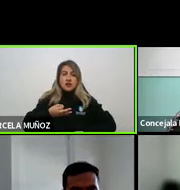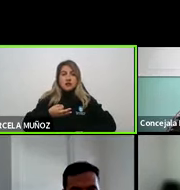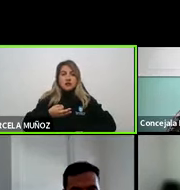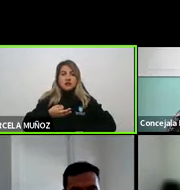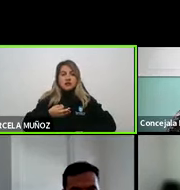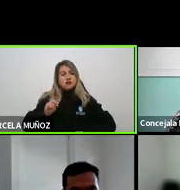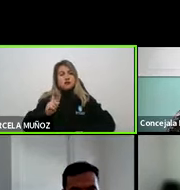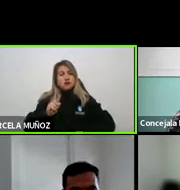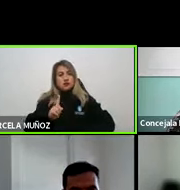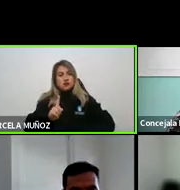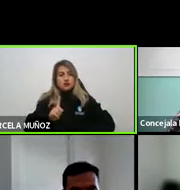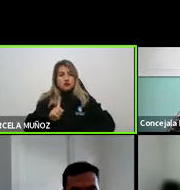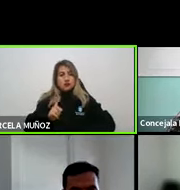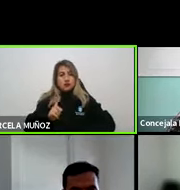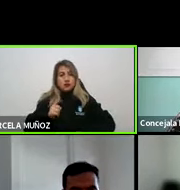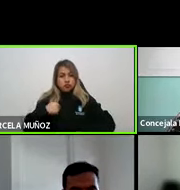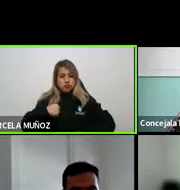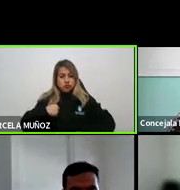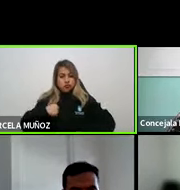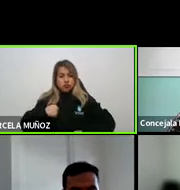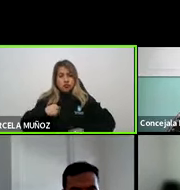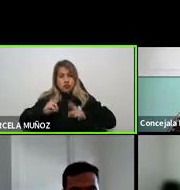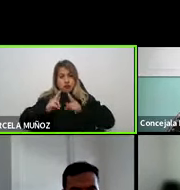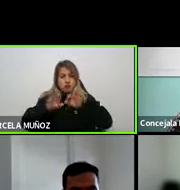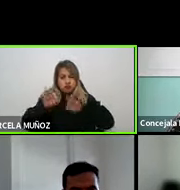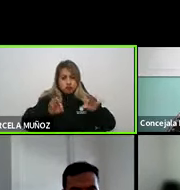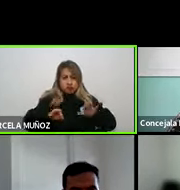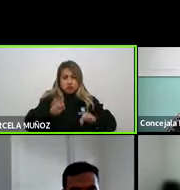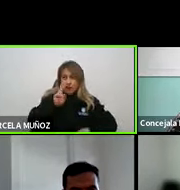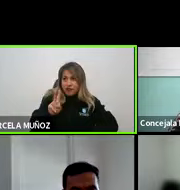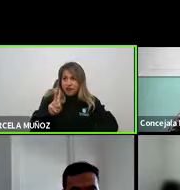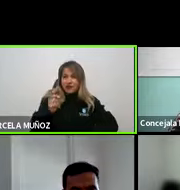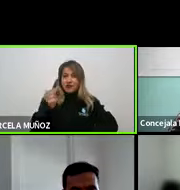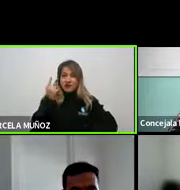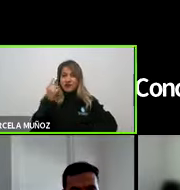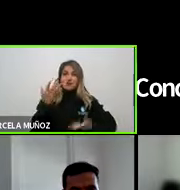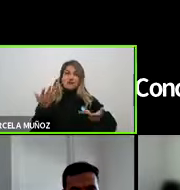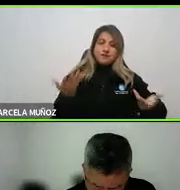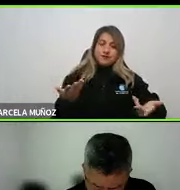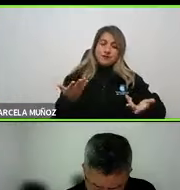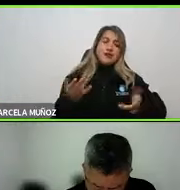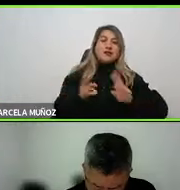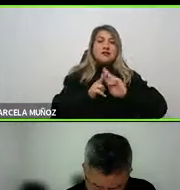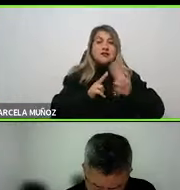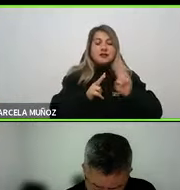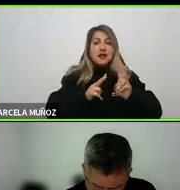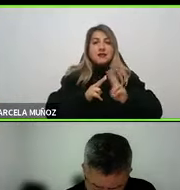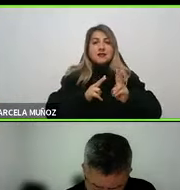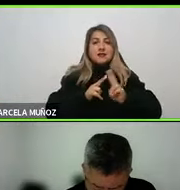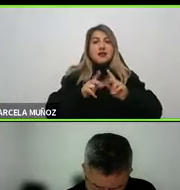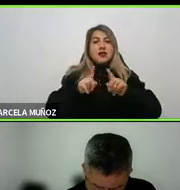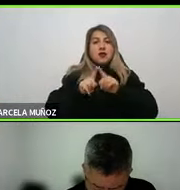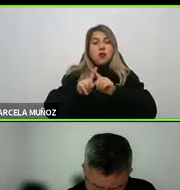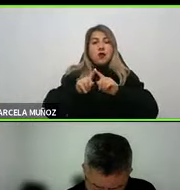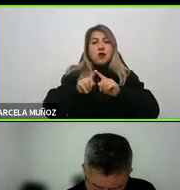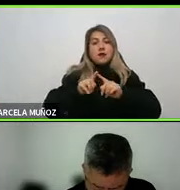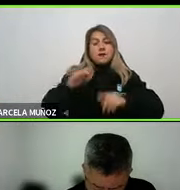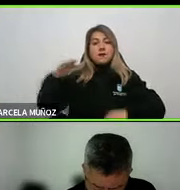falta que yo sea arquitecto para entender que cuando se realiza una pendiente en una zona que